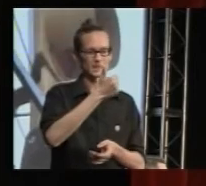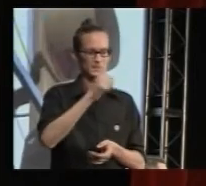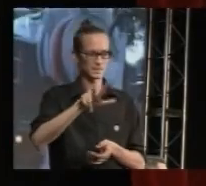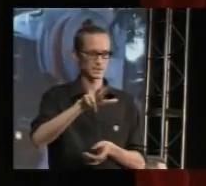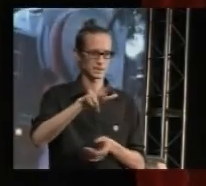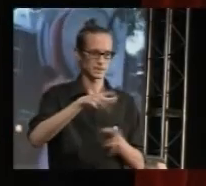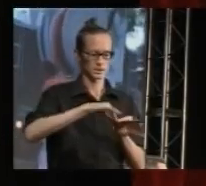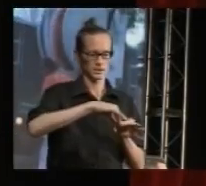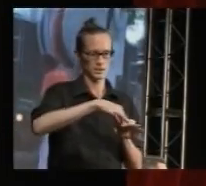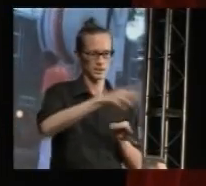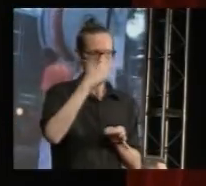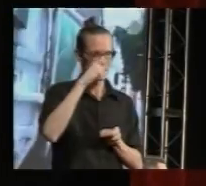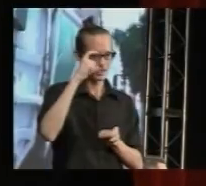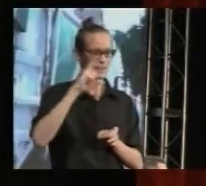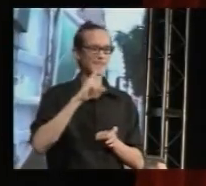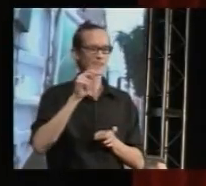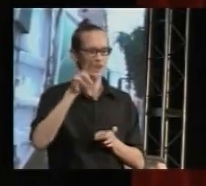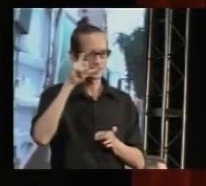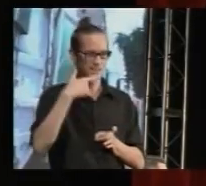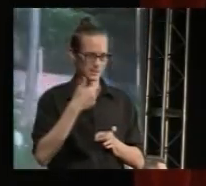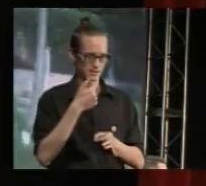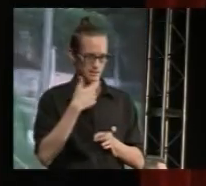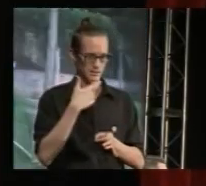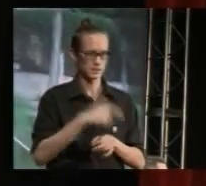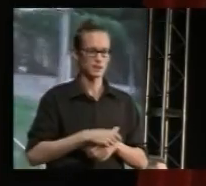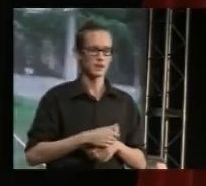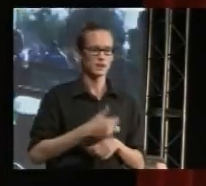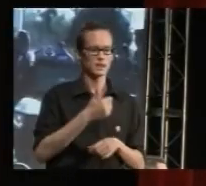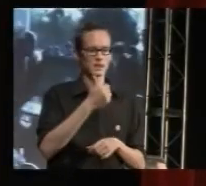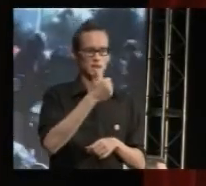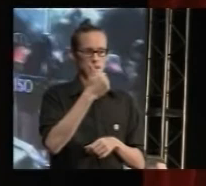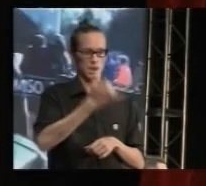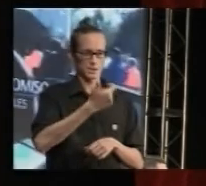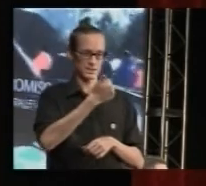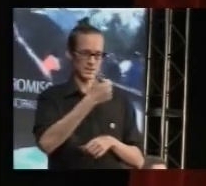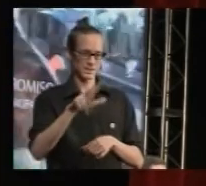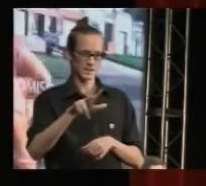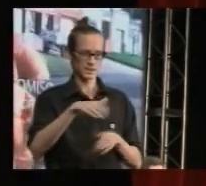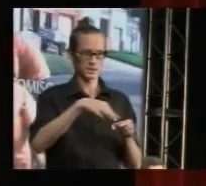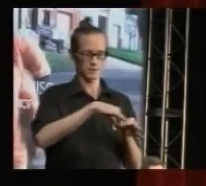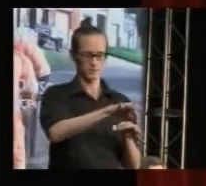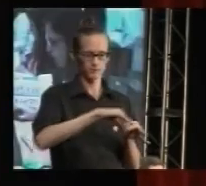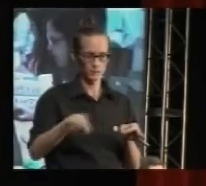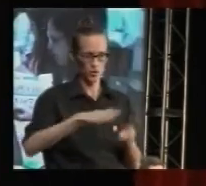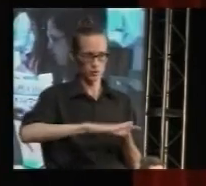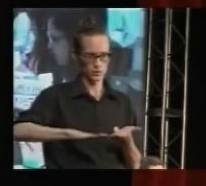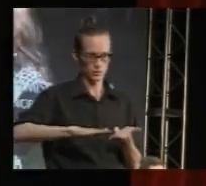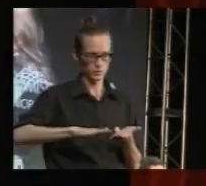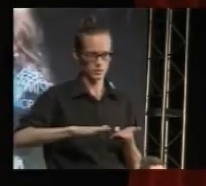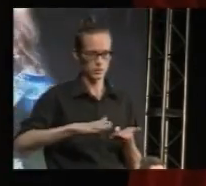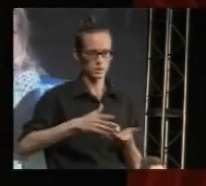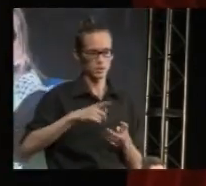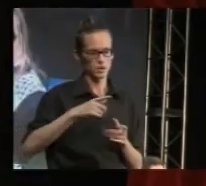que incorporan a la trama urbana casi 1.563 nuevos lotes, en los cuales en obras por terceros